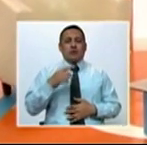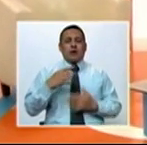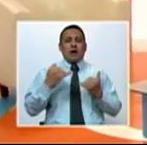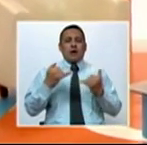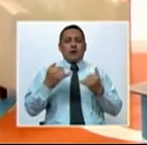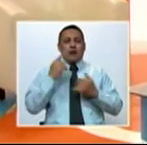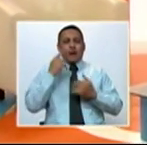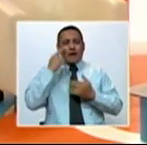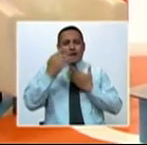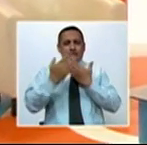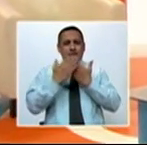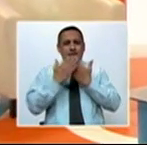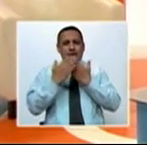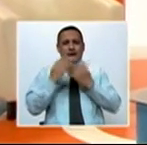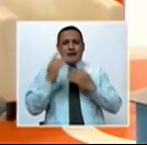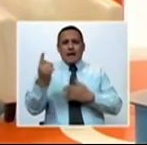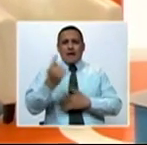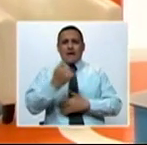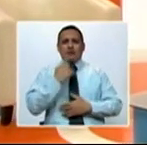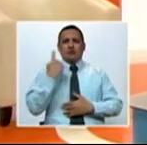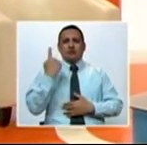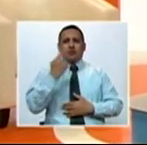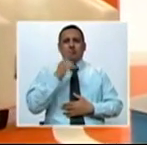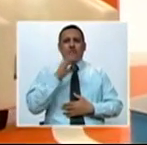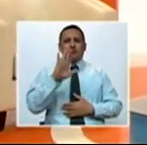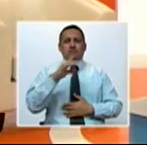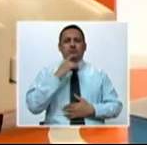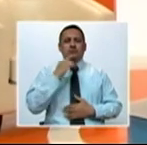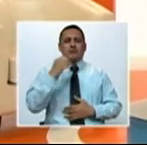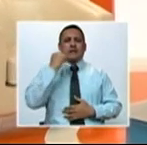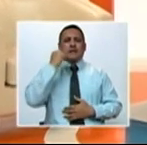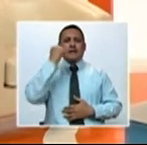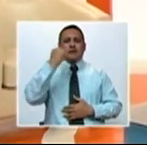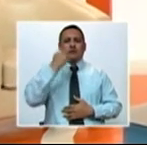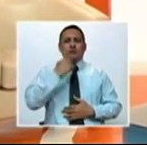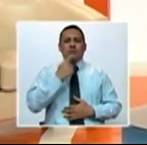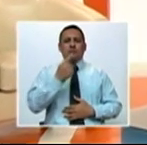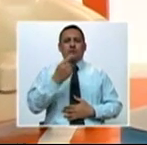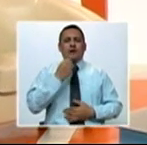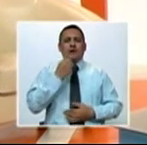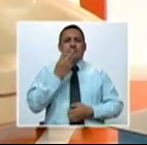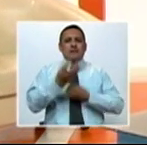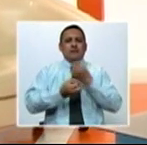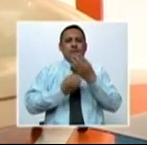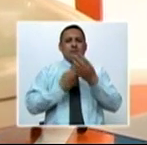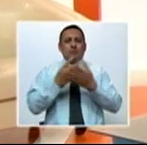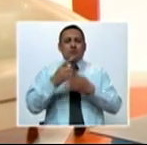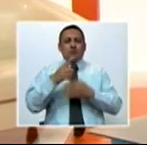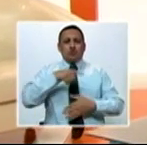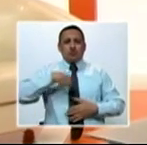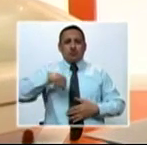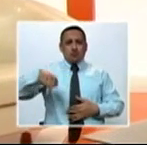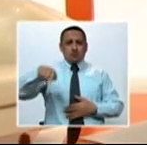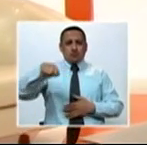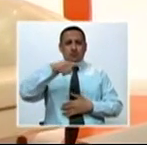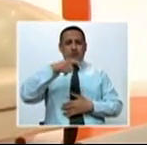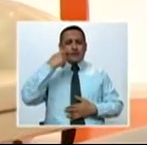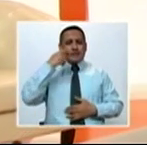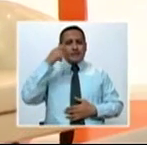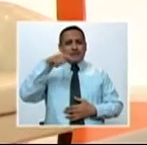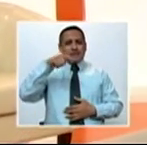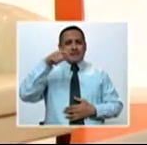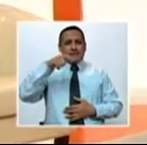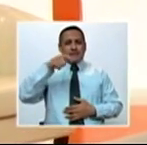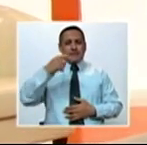precisamente eso, acercarle sus derechos, porque es información que usted necesita